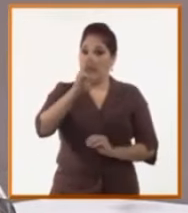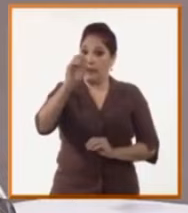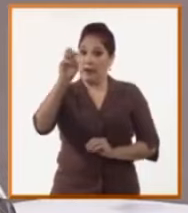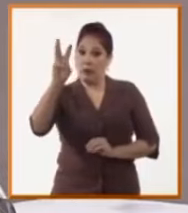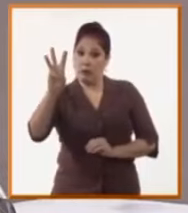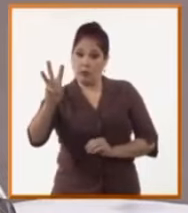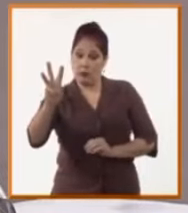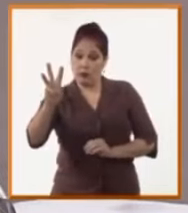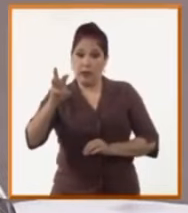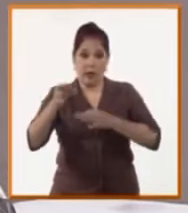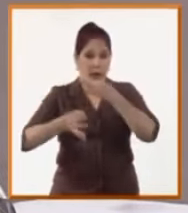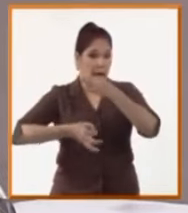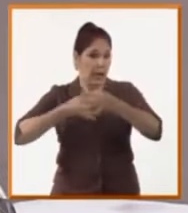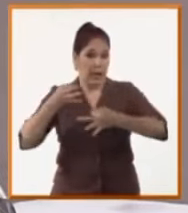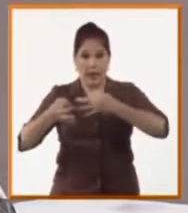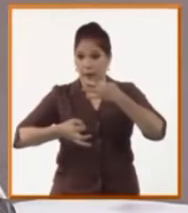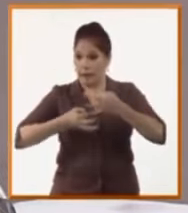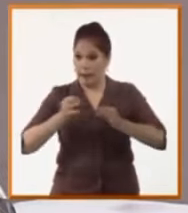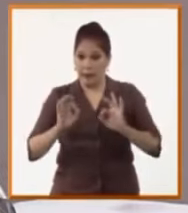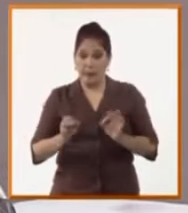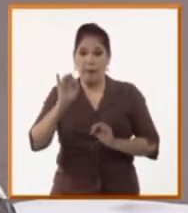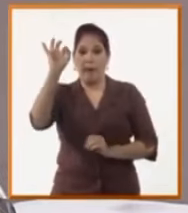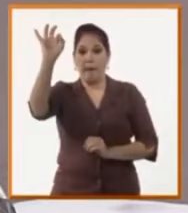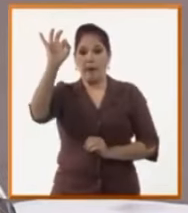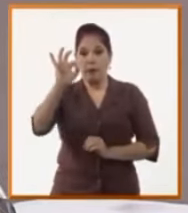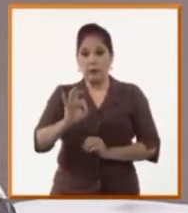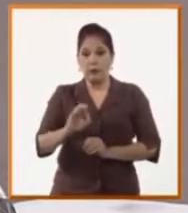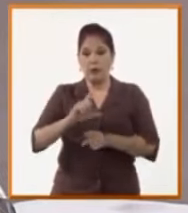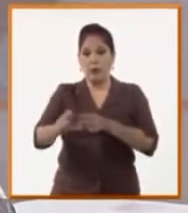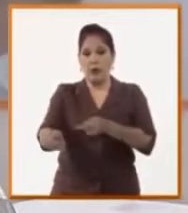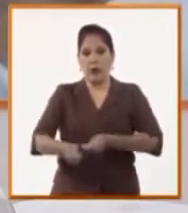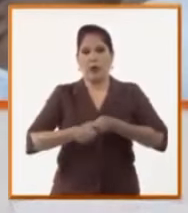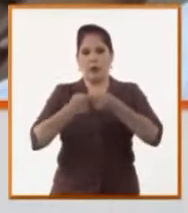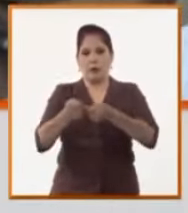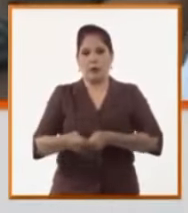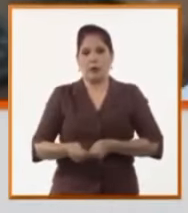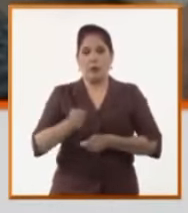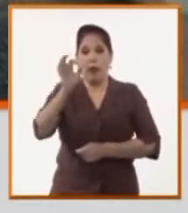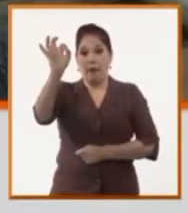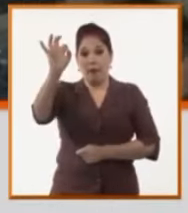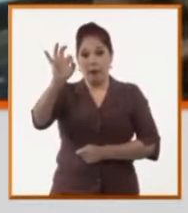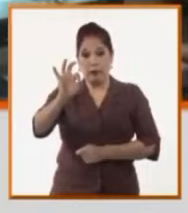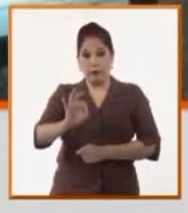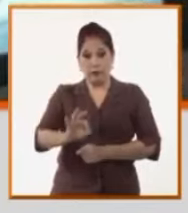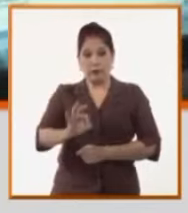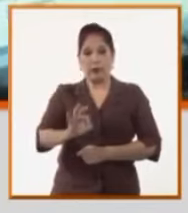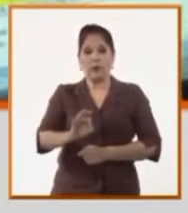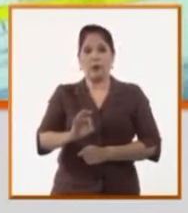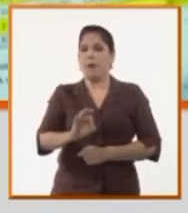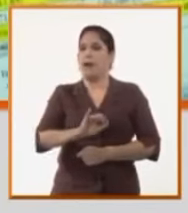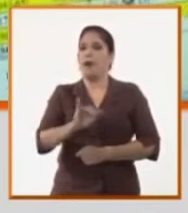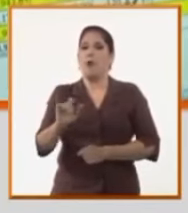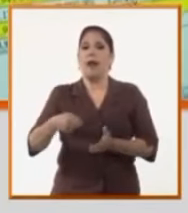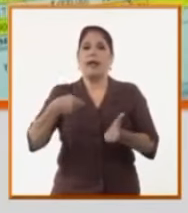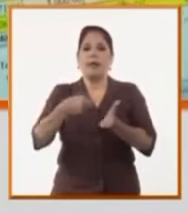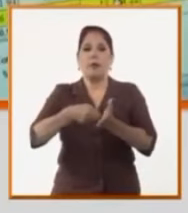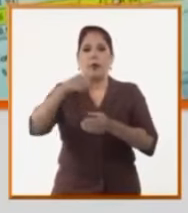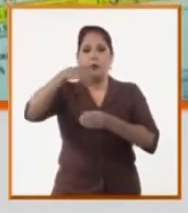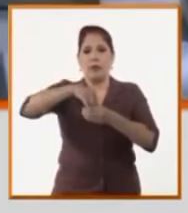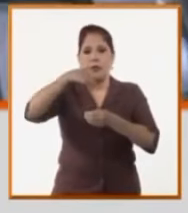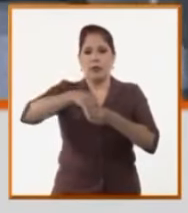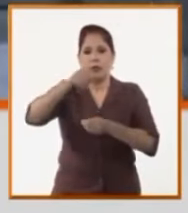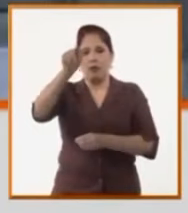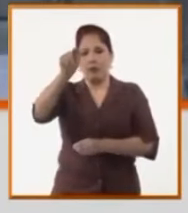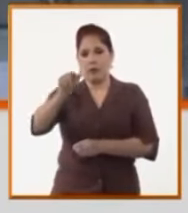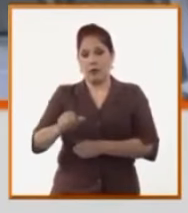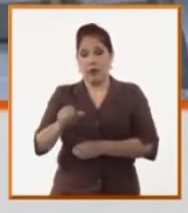que se hablaba sobre el por cento del sector agropecuario pu por que aplican para la liquidación del impuesto sobre ingresos personales